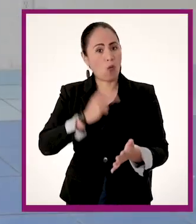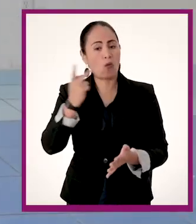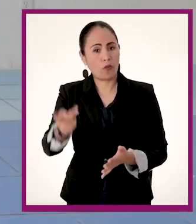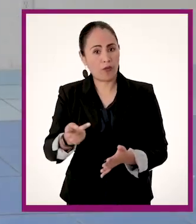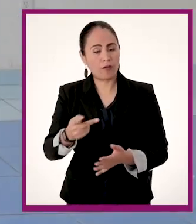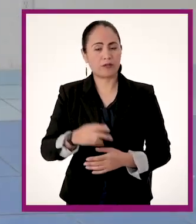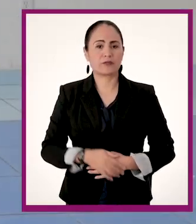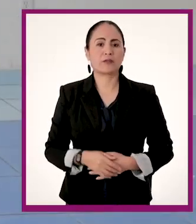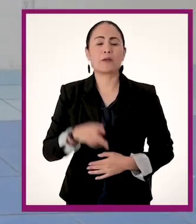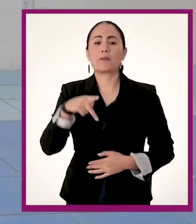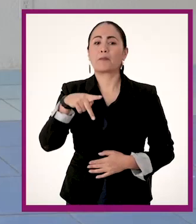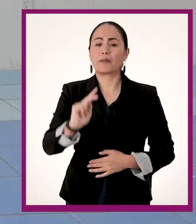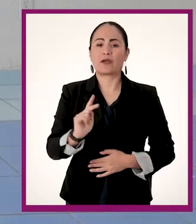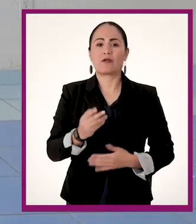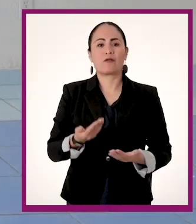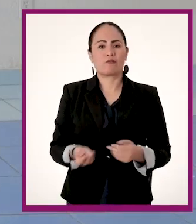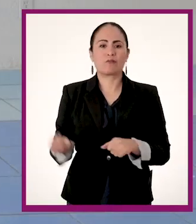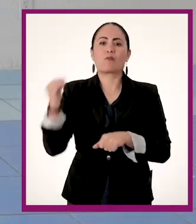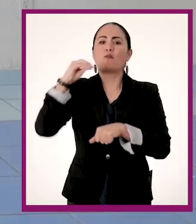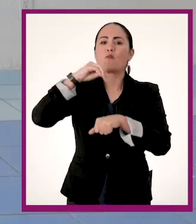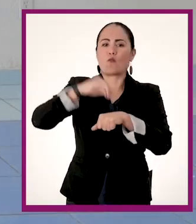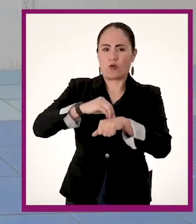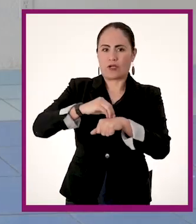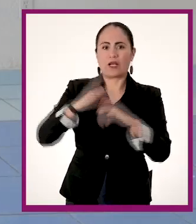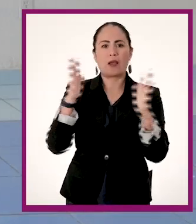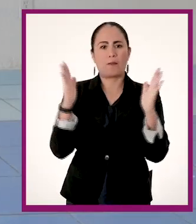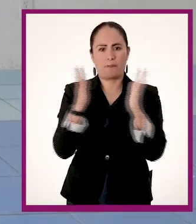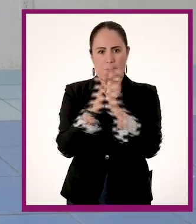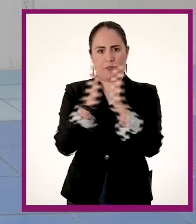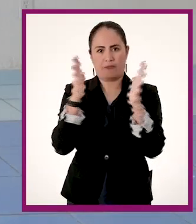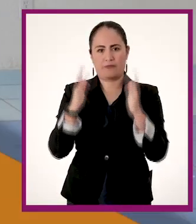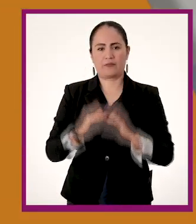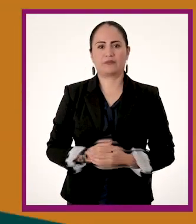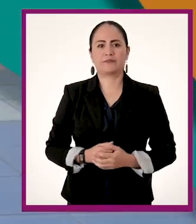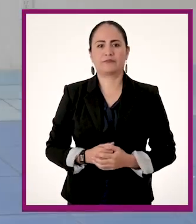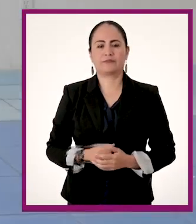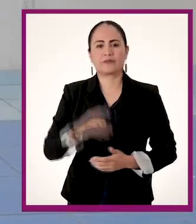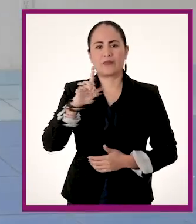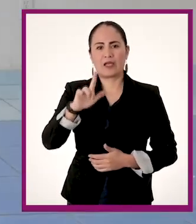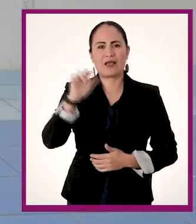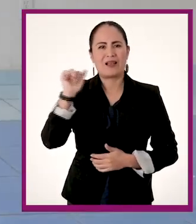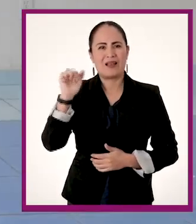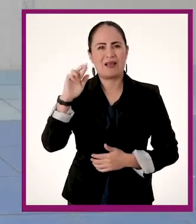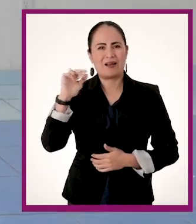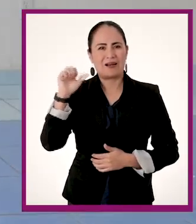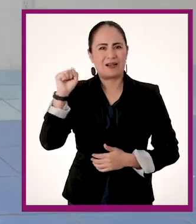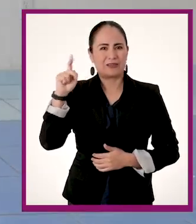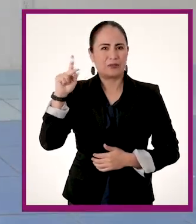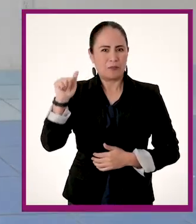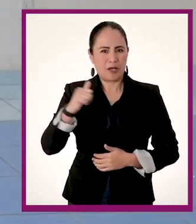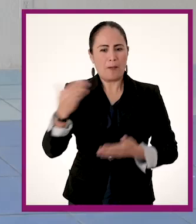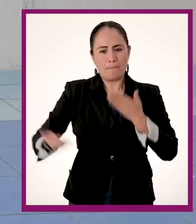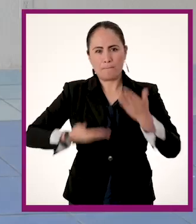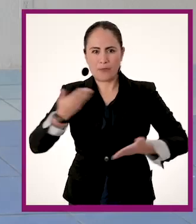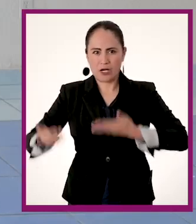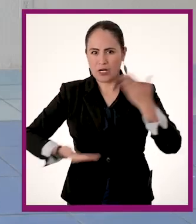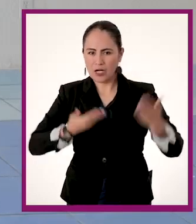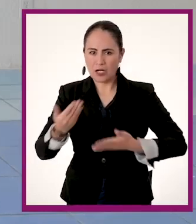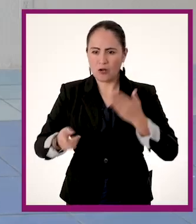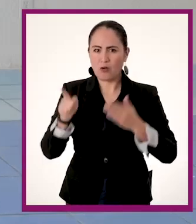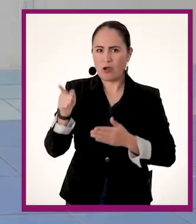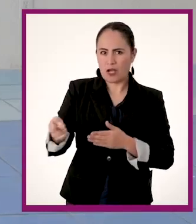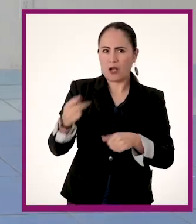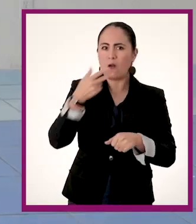repetir, pero ahora vamos a anexarle un aplauso. La raspa la bailó